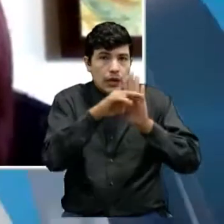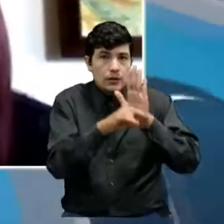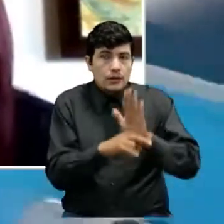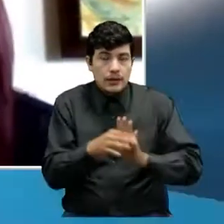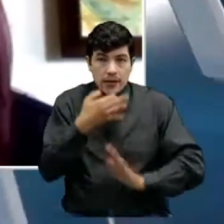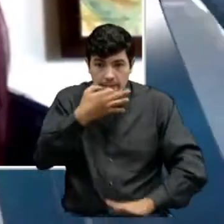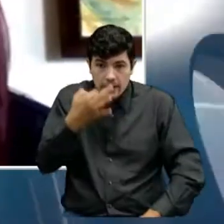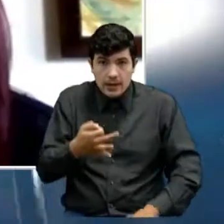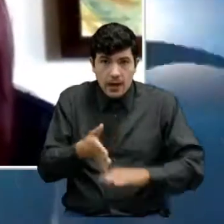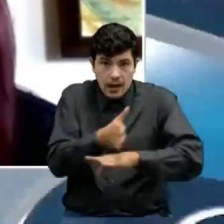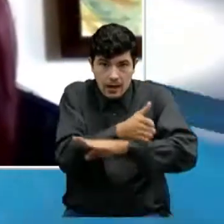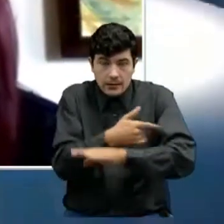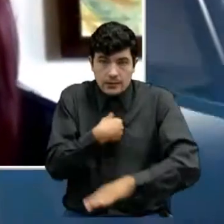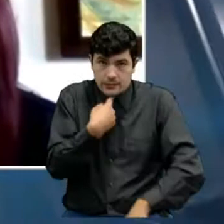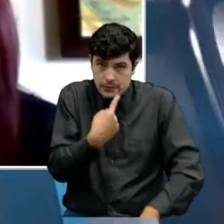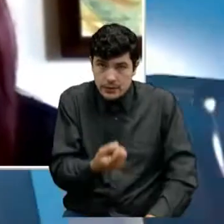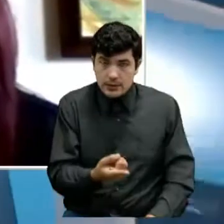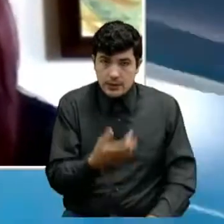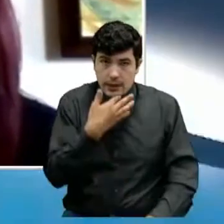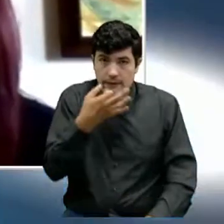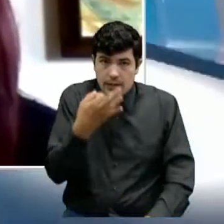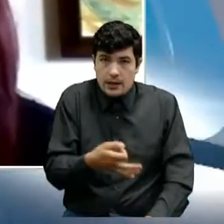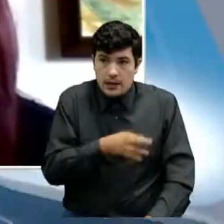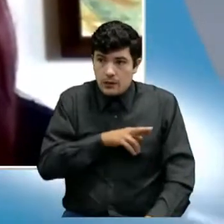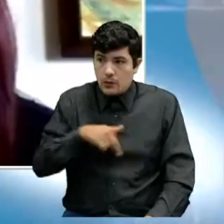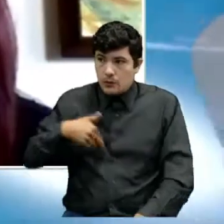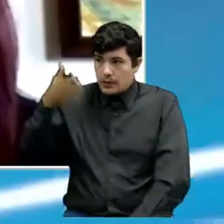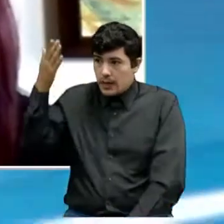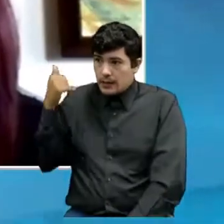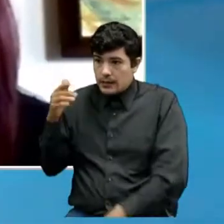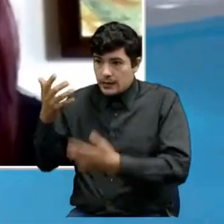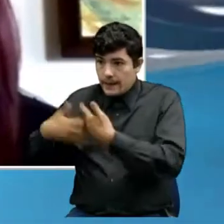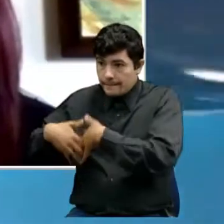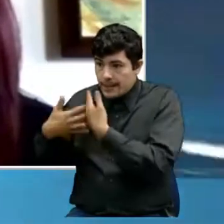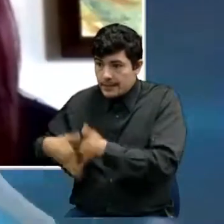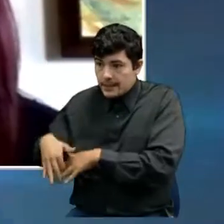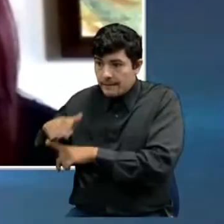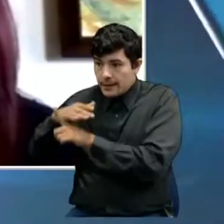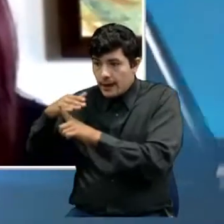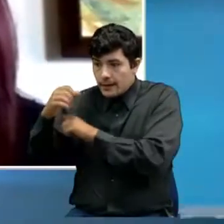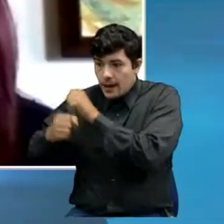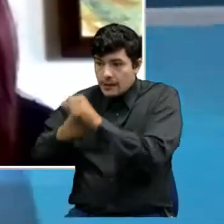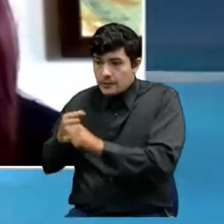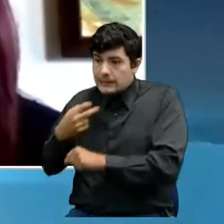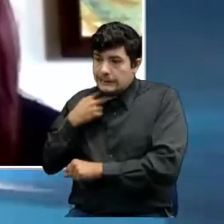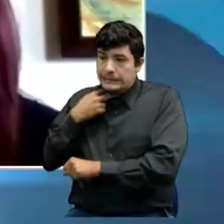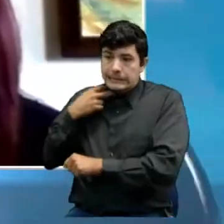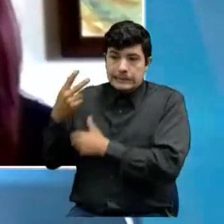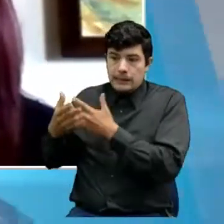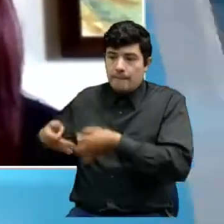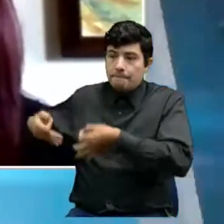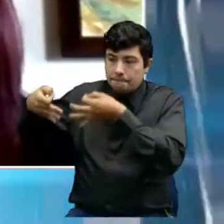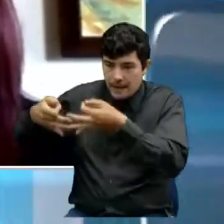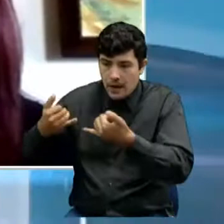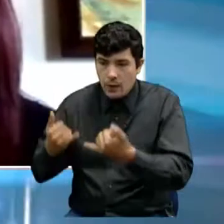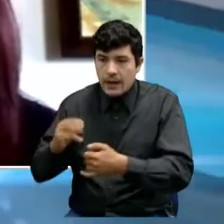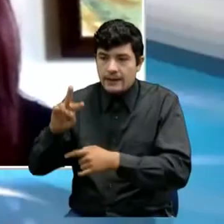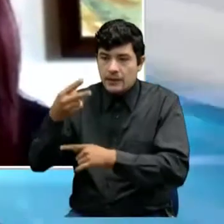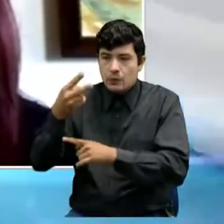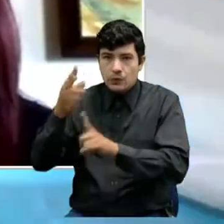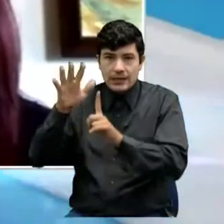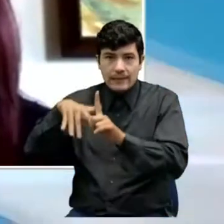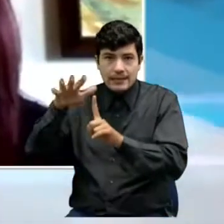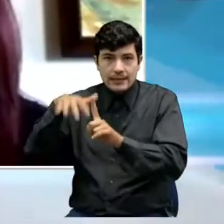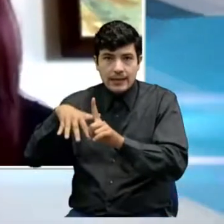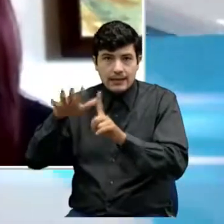verdad, lo que yo les decía, o sea, vamos a acumular entonces dos pagos prácticamente. Creo que no se ha tenido en cuenta ahí al